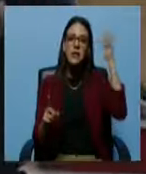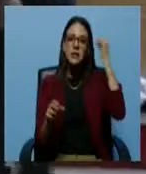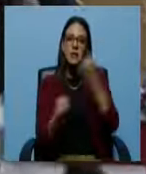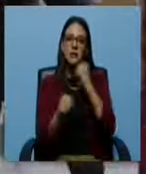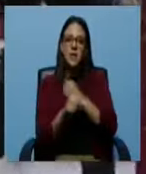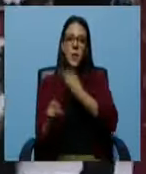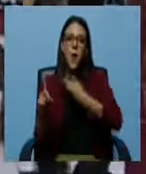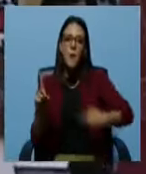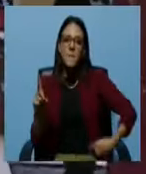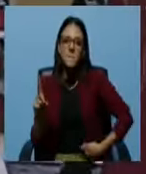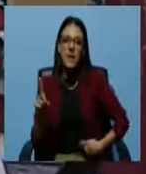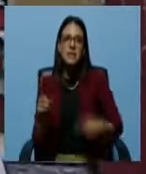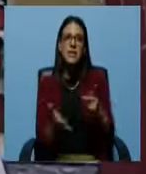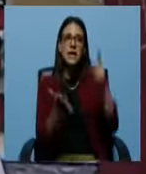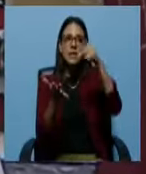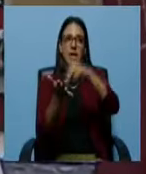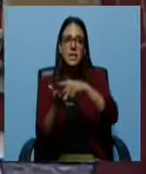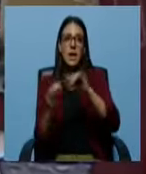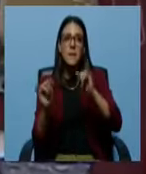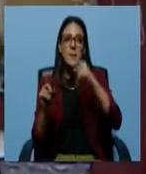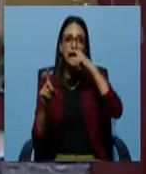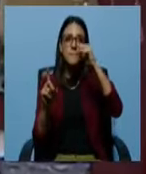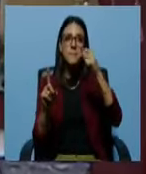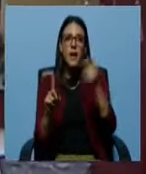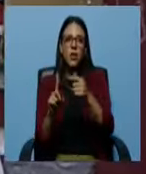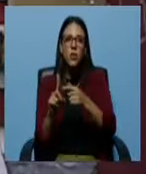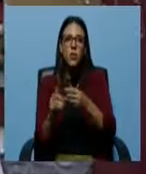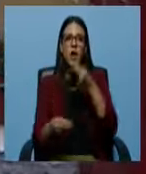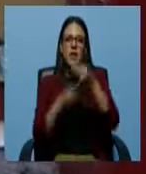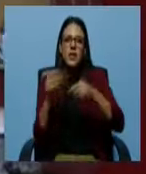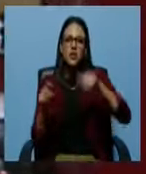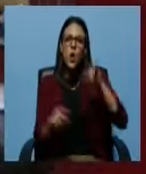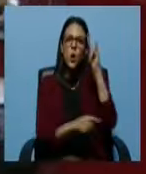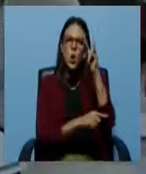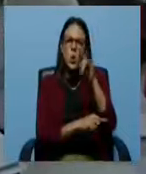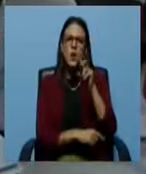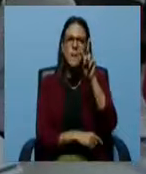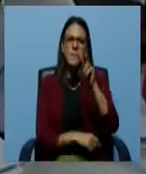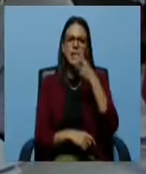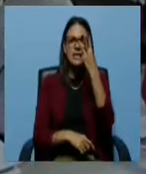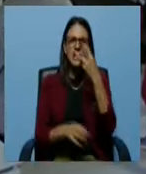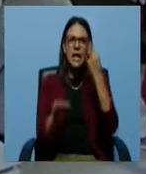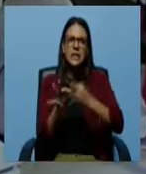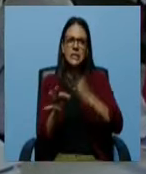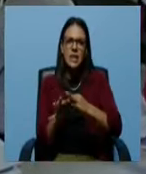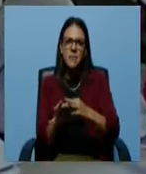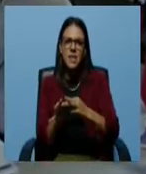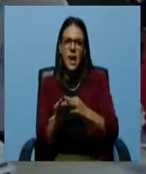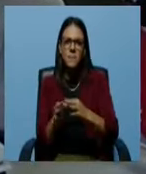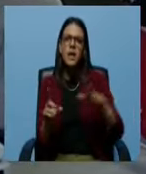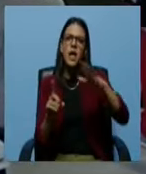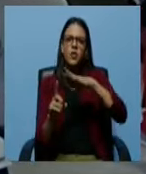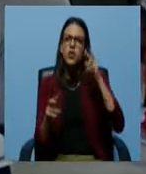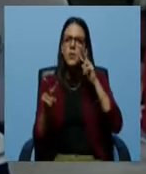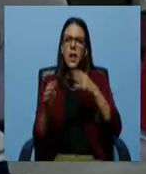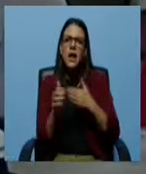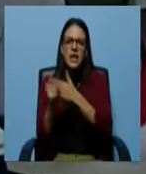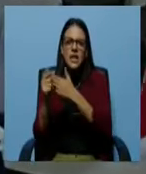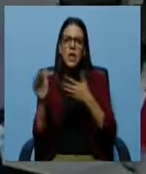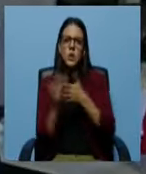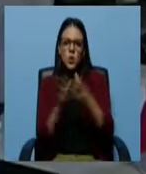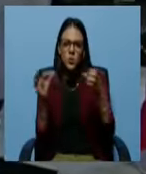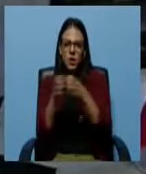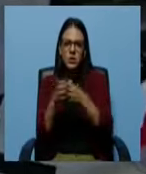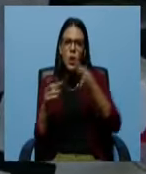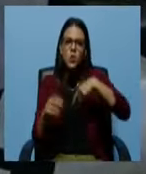presidente constitucional Nicolás Maduro para este lunes 23 de septiembre, donde estará liderando un encuentro